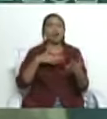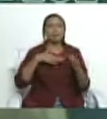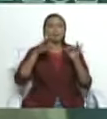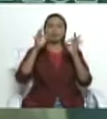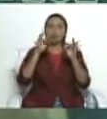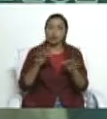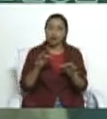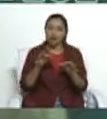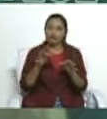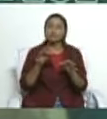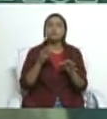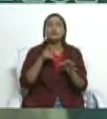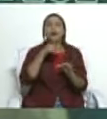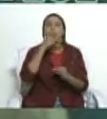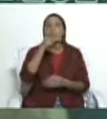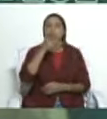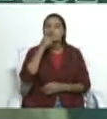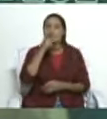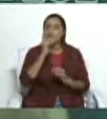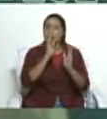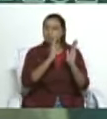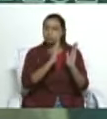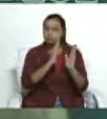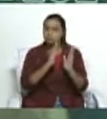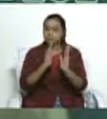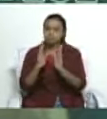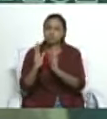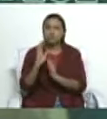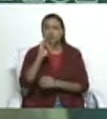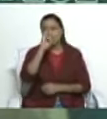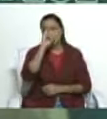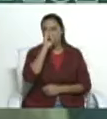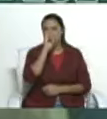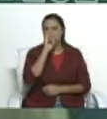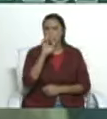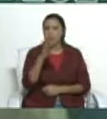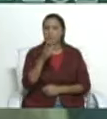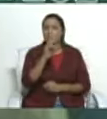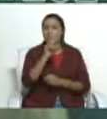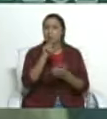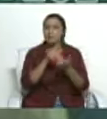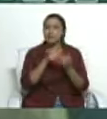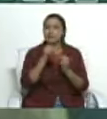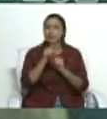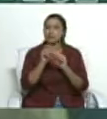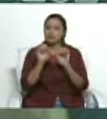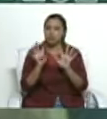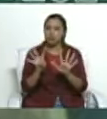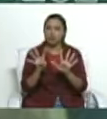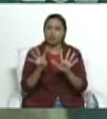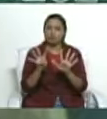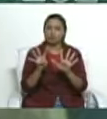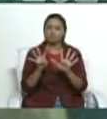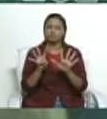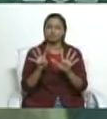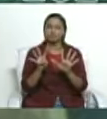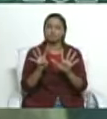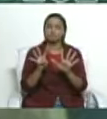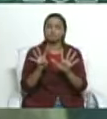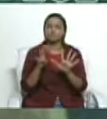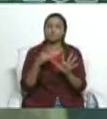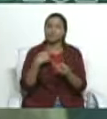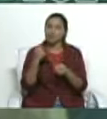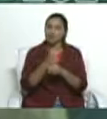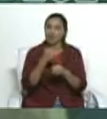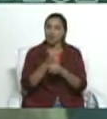pacificación de la política en nuestra Venezuela. Desde el año 2019, nuestra organización política ha estado trabajando en el